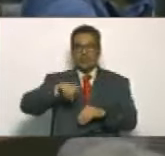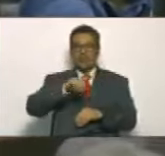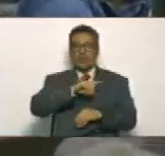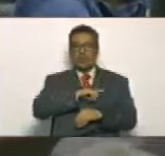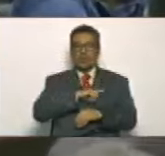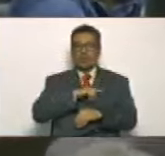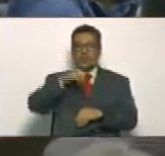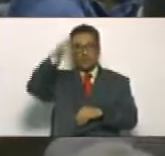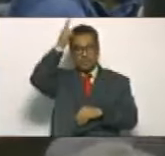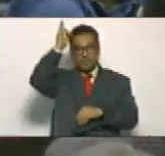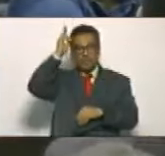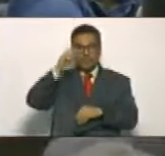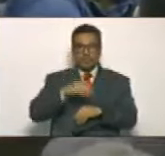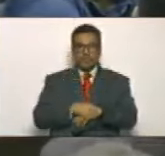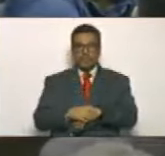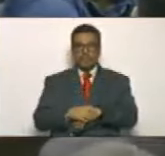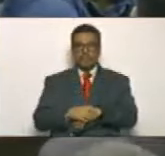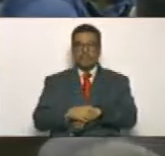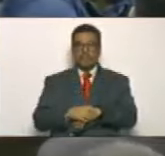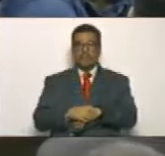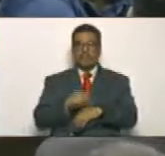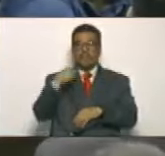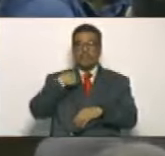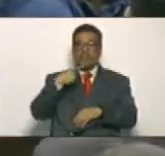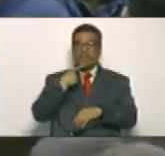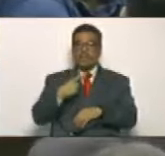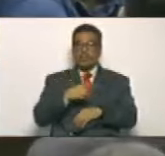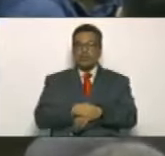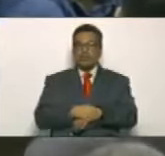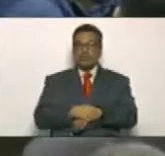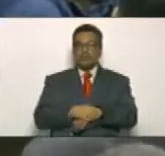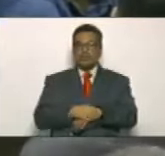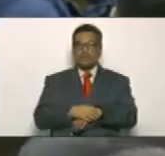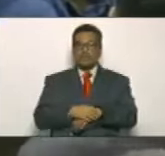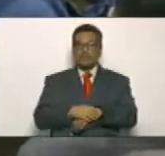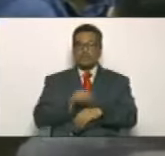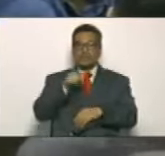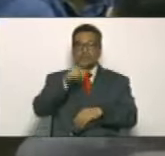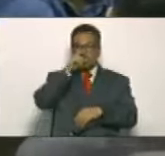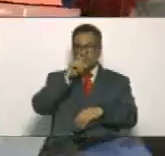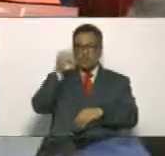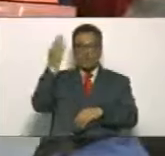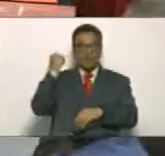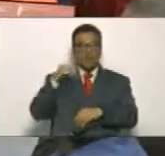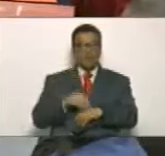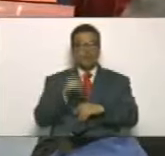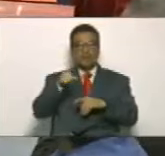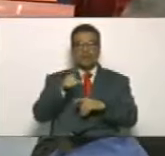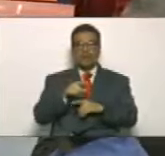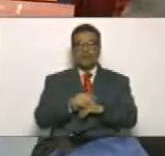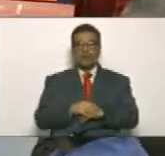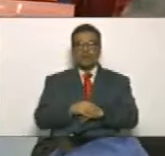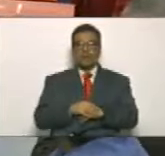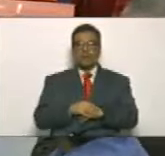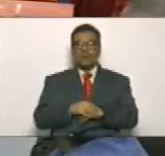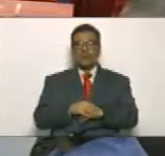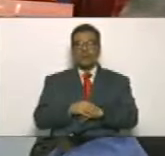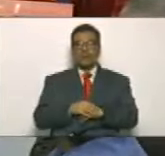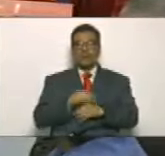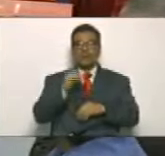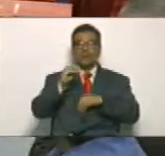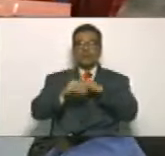los indígenas. Y debo decirles que esa época que se llama la colonia, eso fue